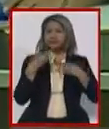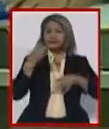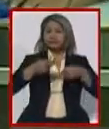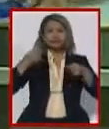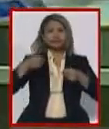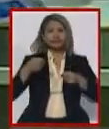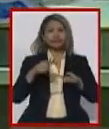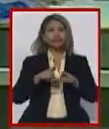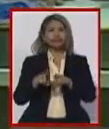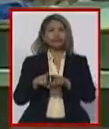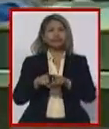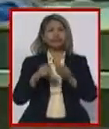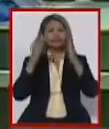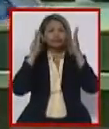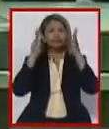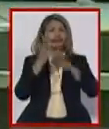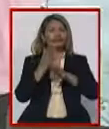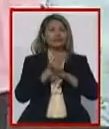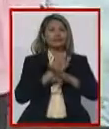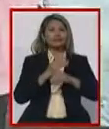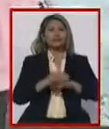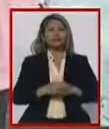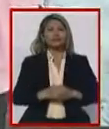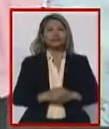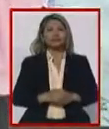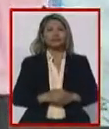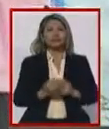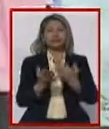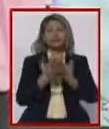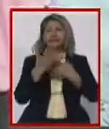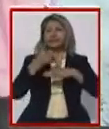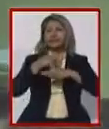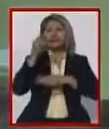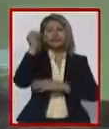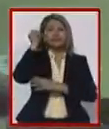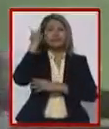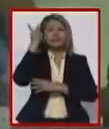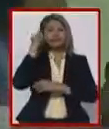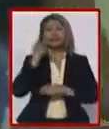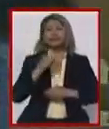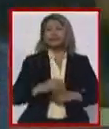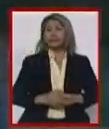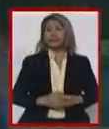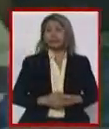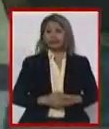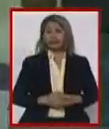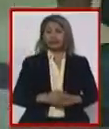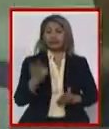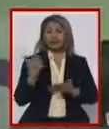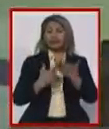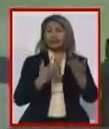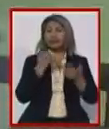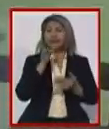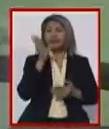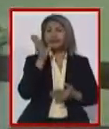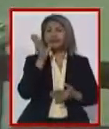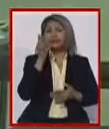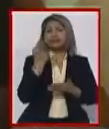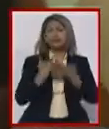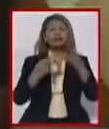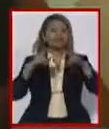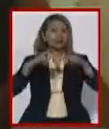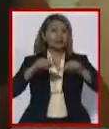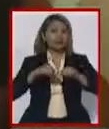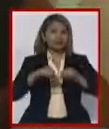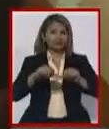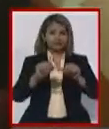juez determinada la detención preventiva en la cárcel de Okinawa. Doctora, ¿qué va a pasar con la madre? ¿Se va a extender la